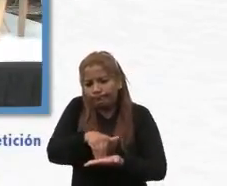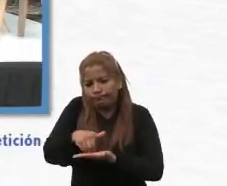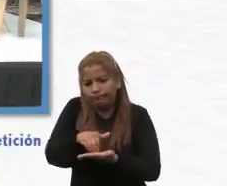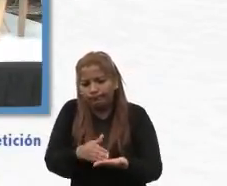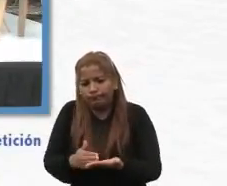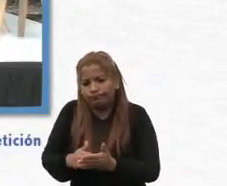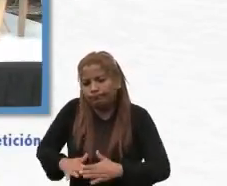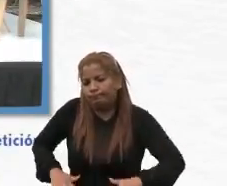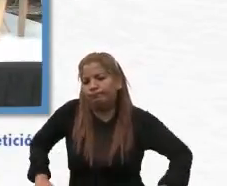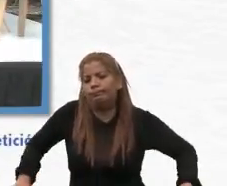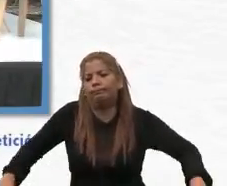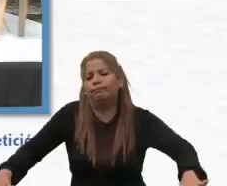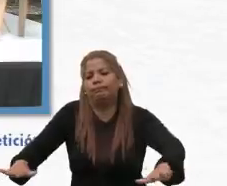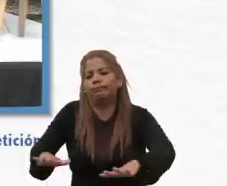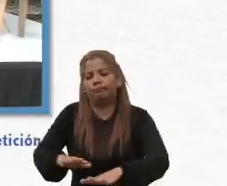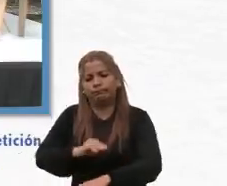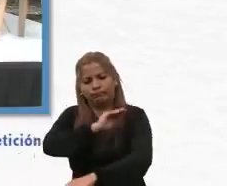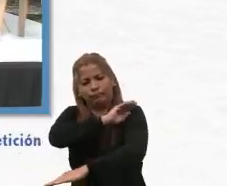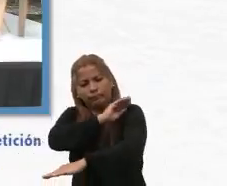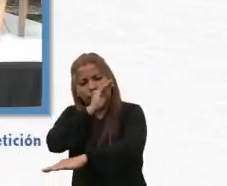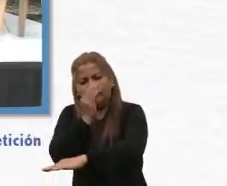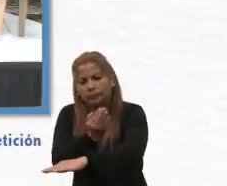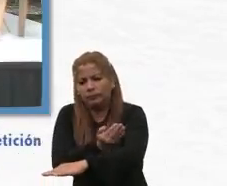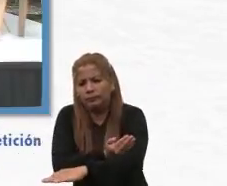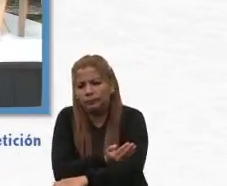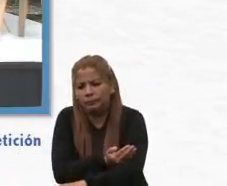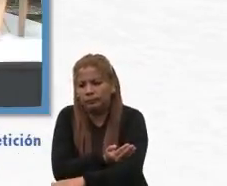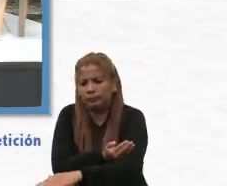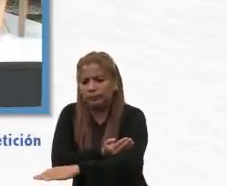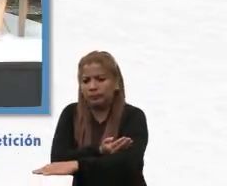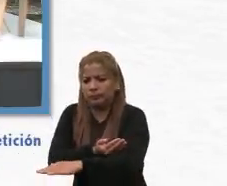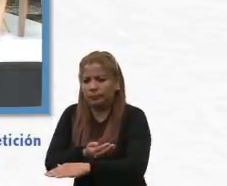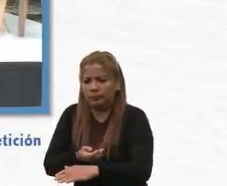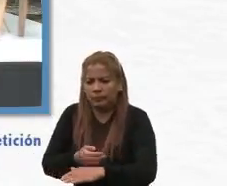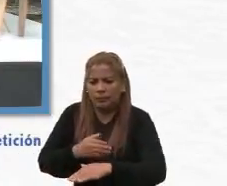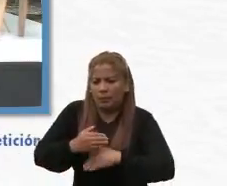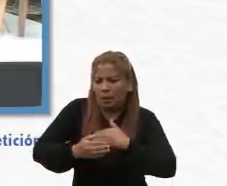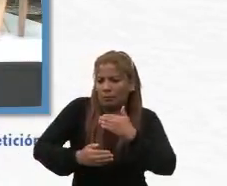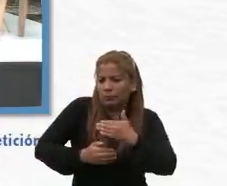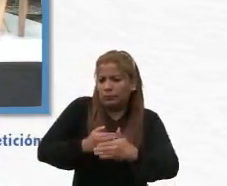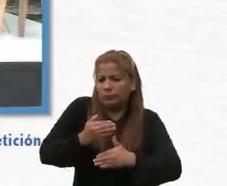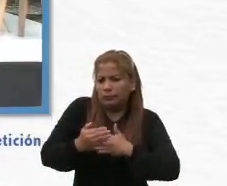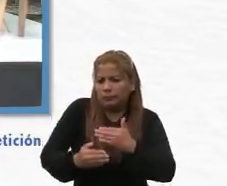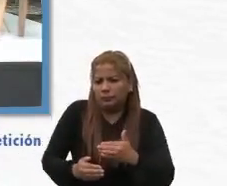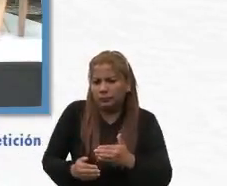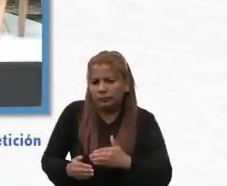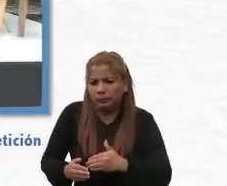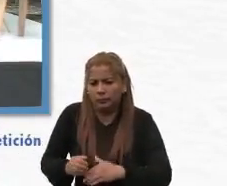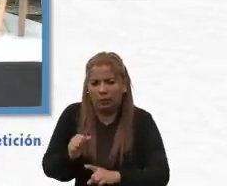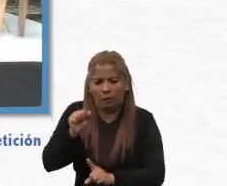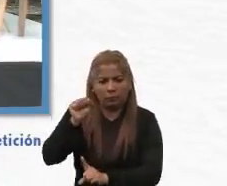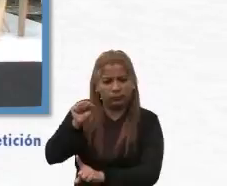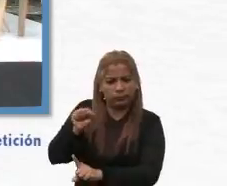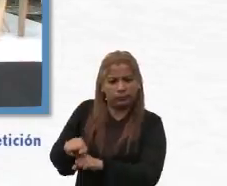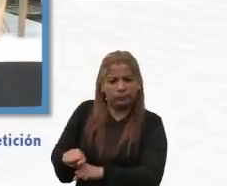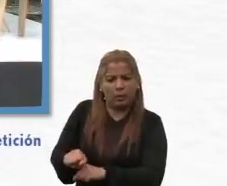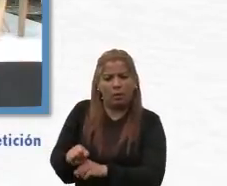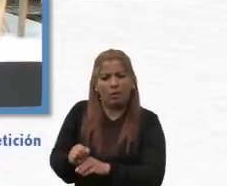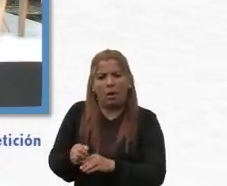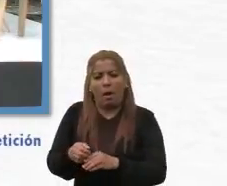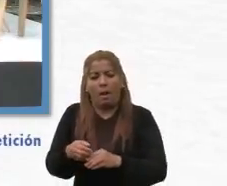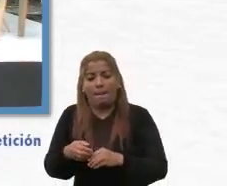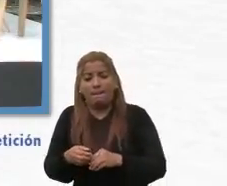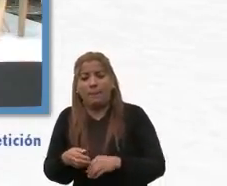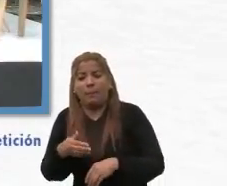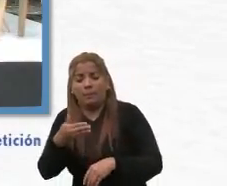poderes que requieren de la invalidación de procesos organizativos locales como los